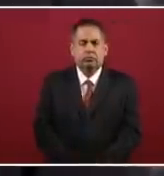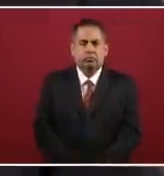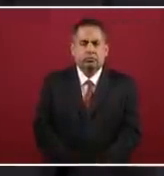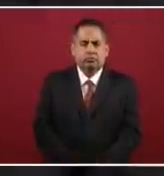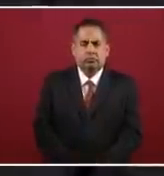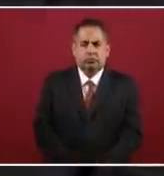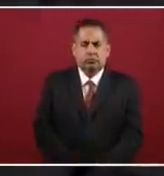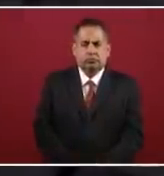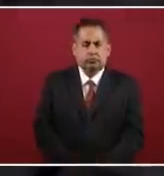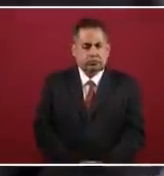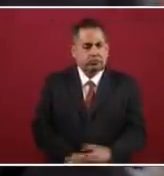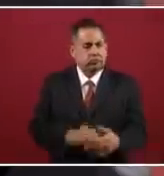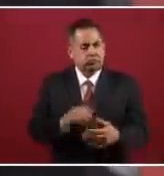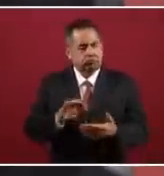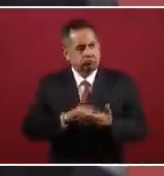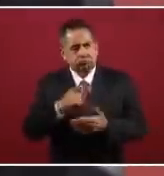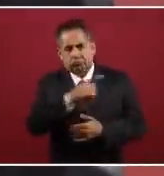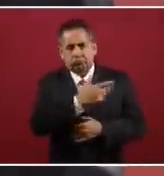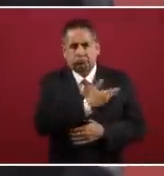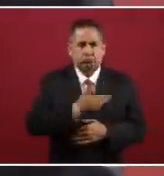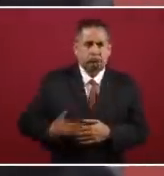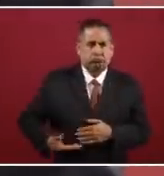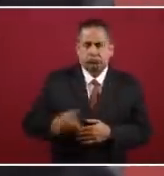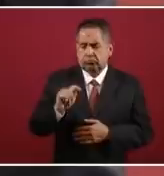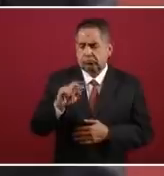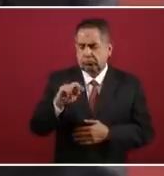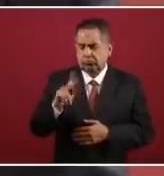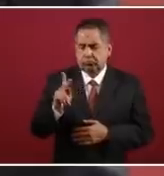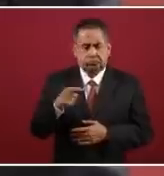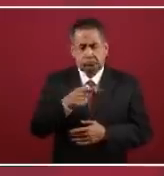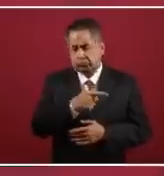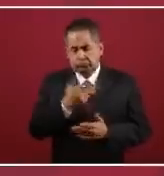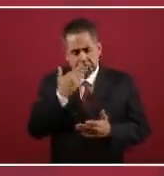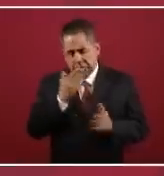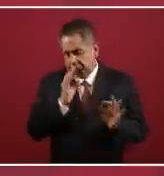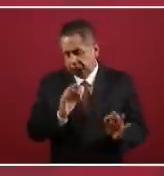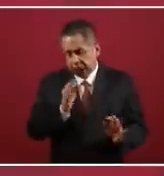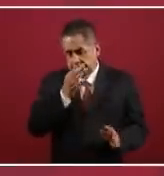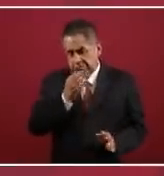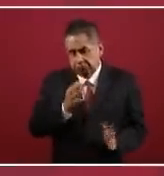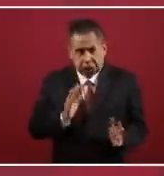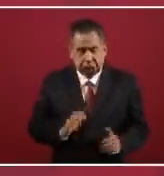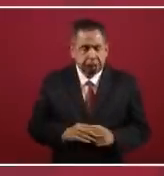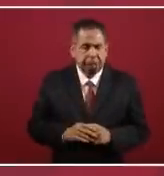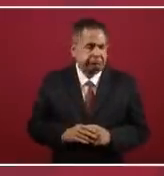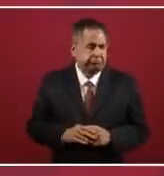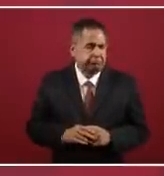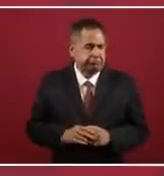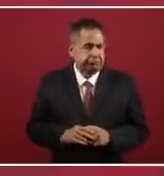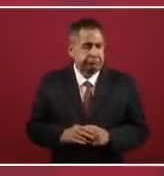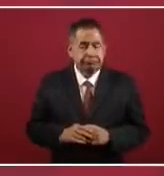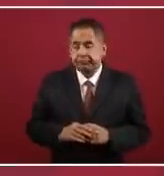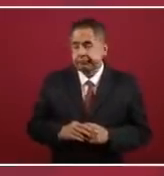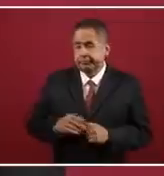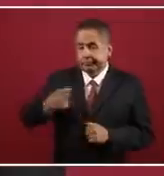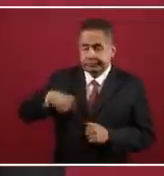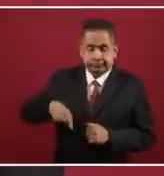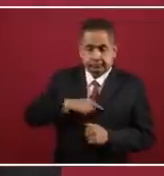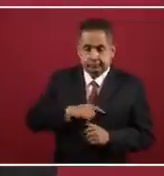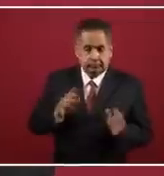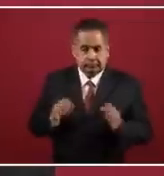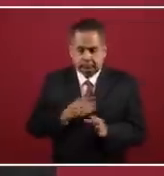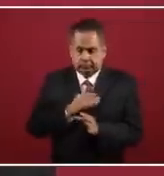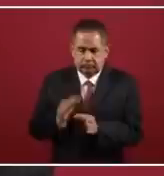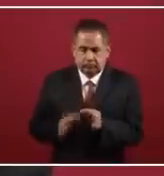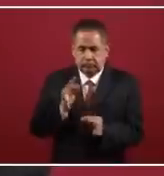el comentario al presidente Trump. Nosotros estamos